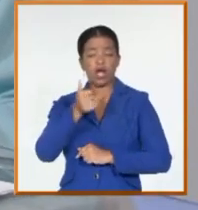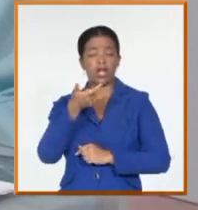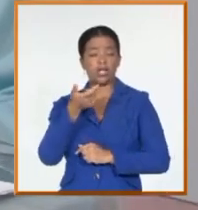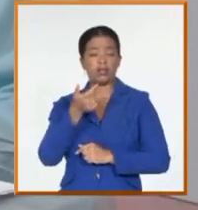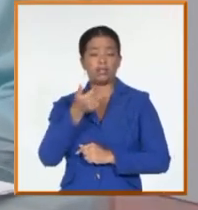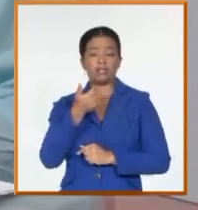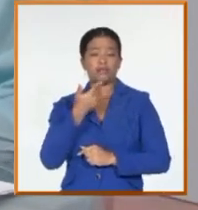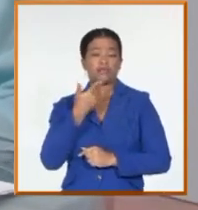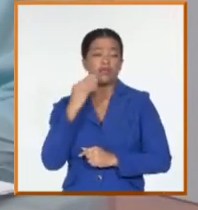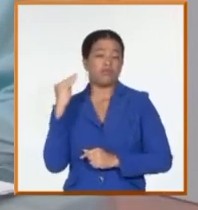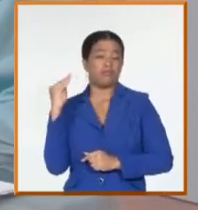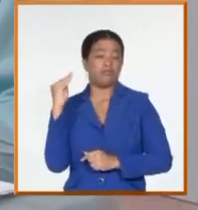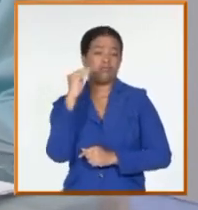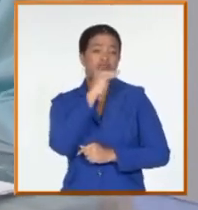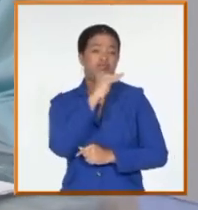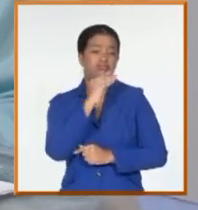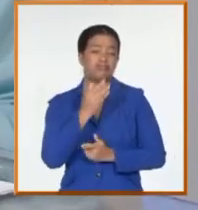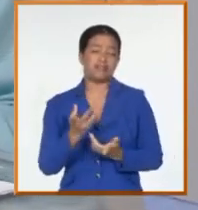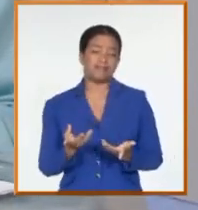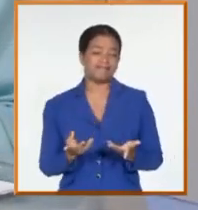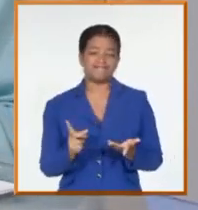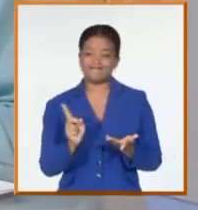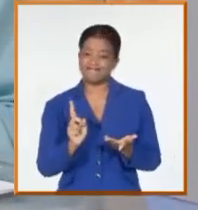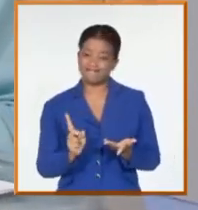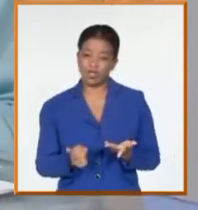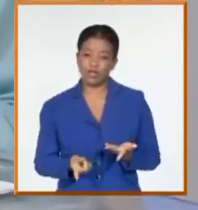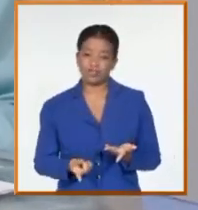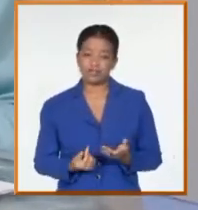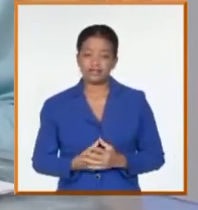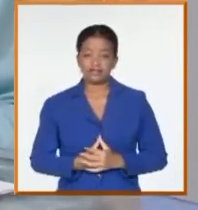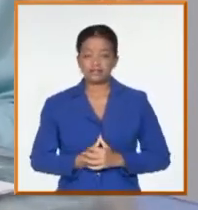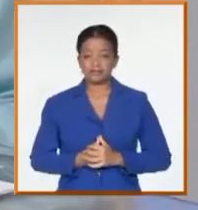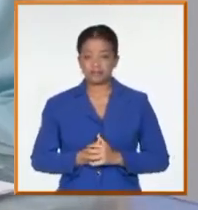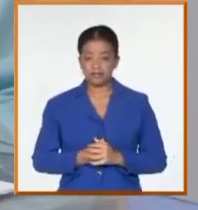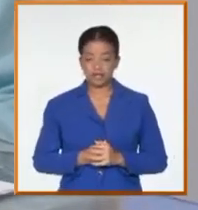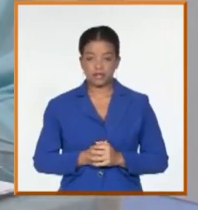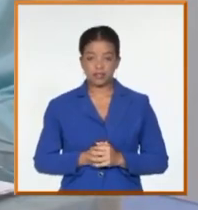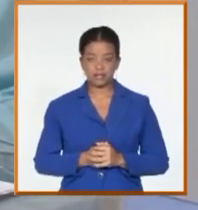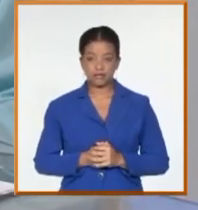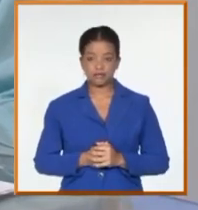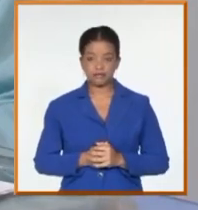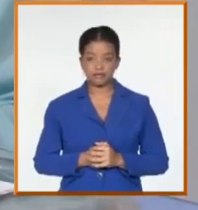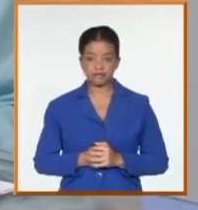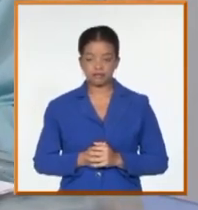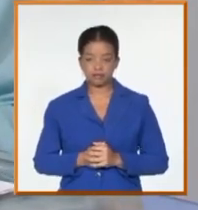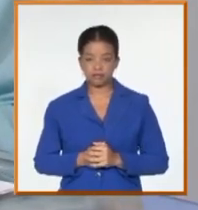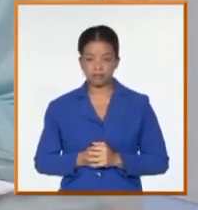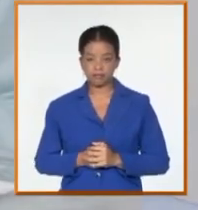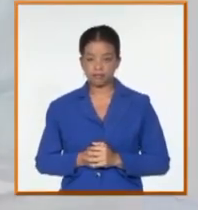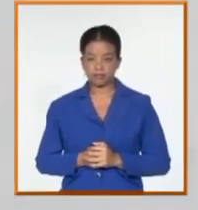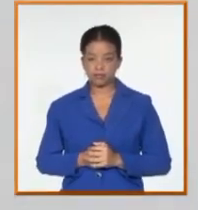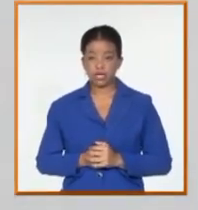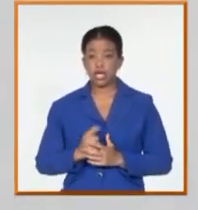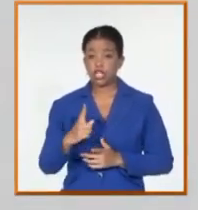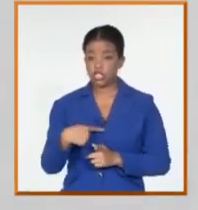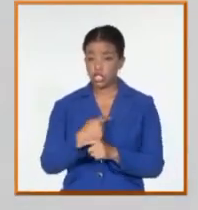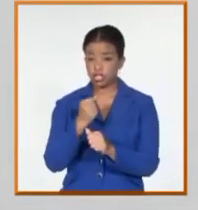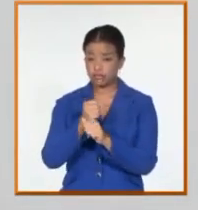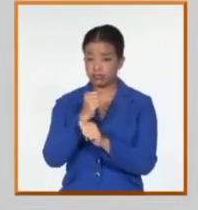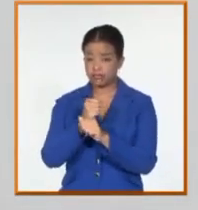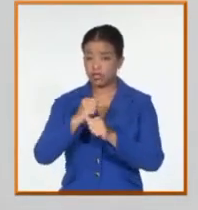de la que quisiéramos tener a partir de las necesidades que se tiene y bueno lo vamos a trabajar o lo estamos trabajando en dos divisiones